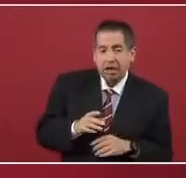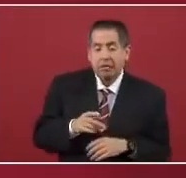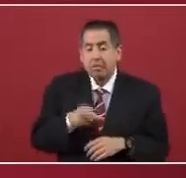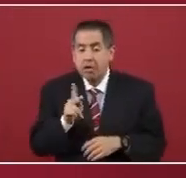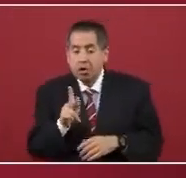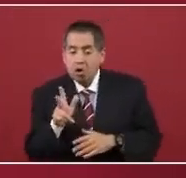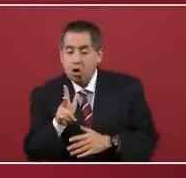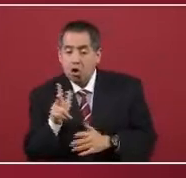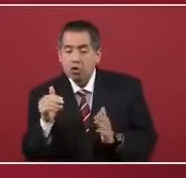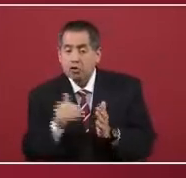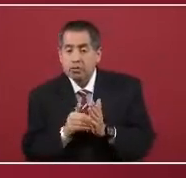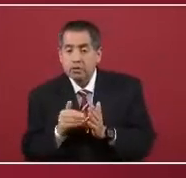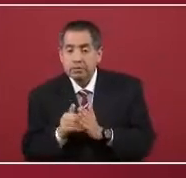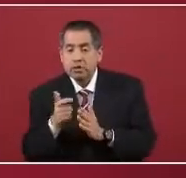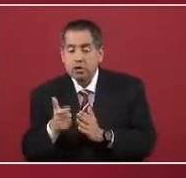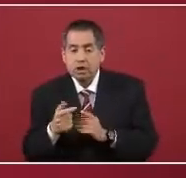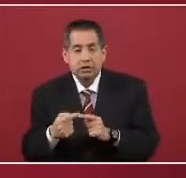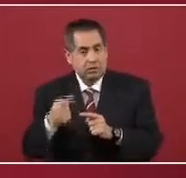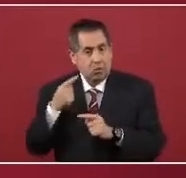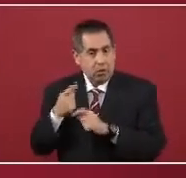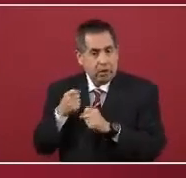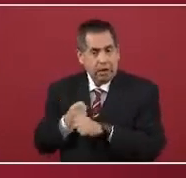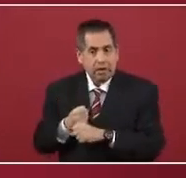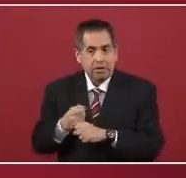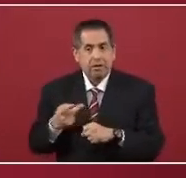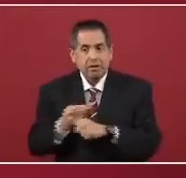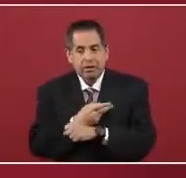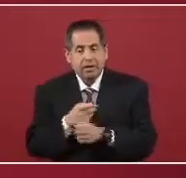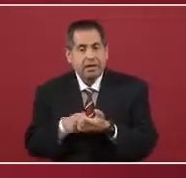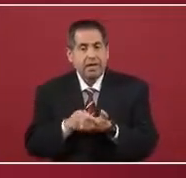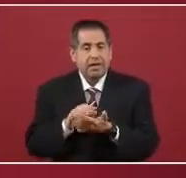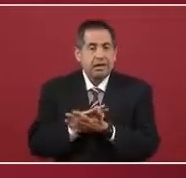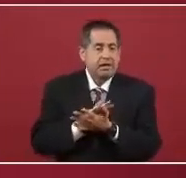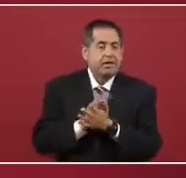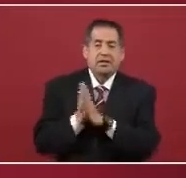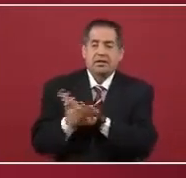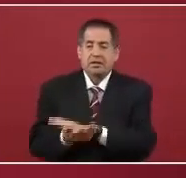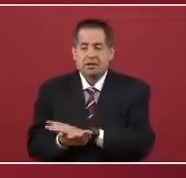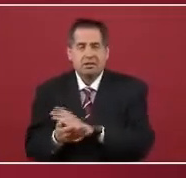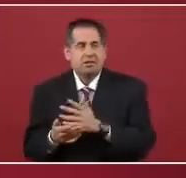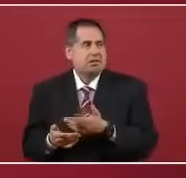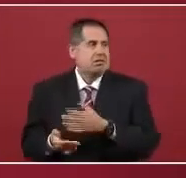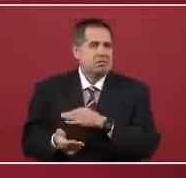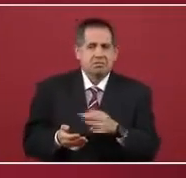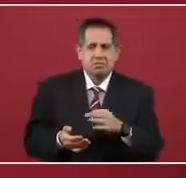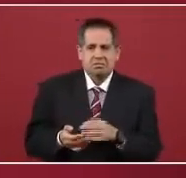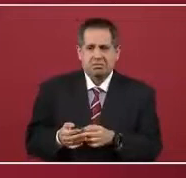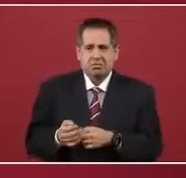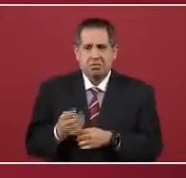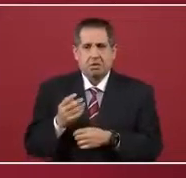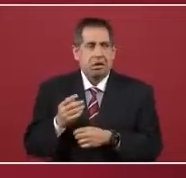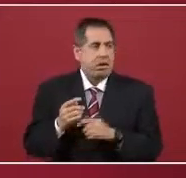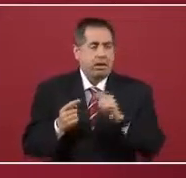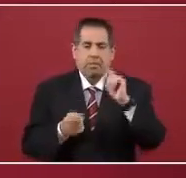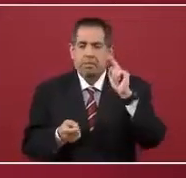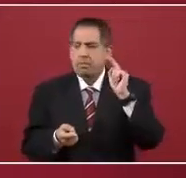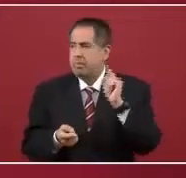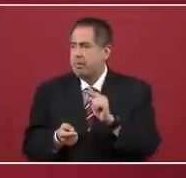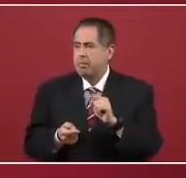mil del año pasado se convertían, cuando mucho, en 4,